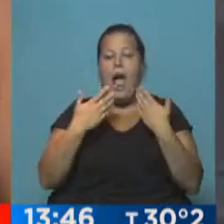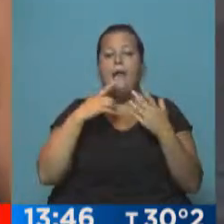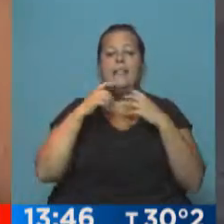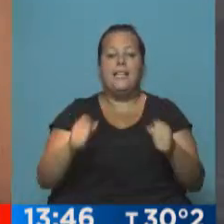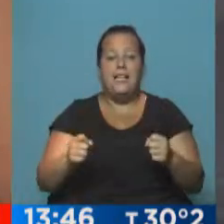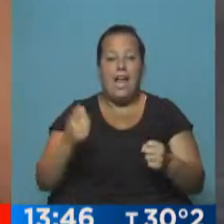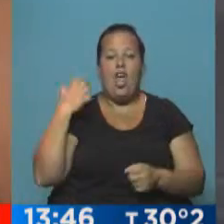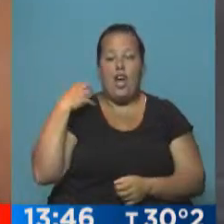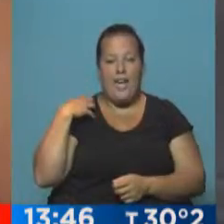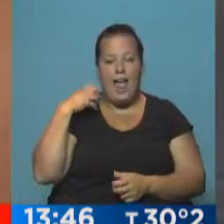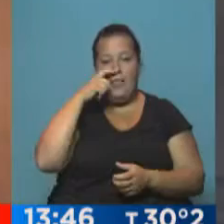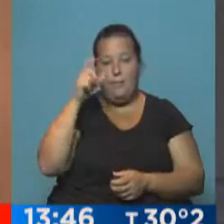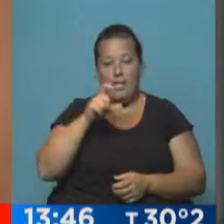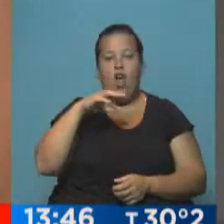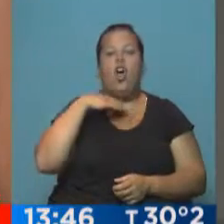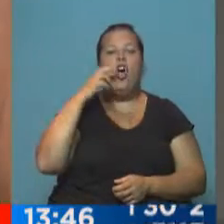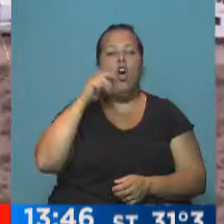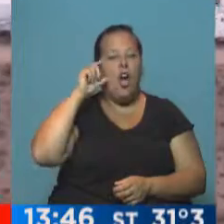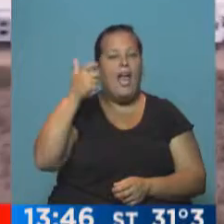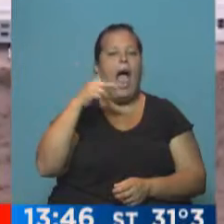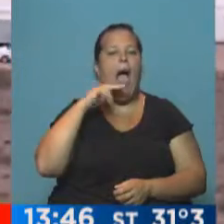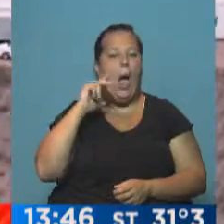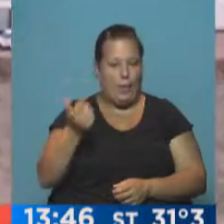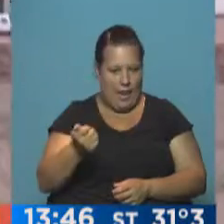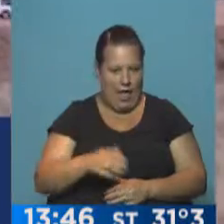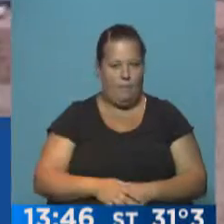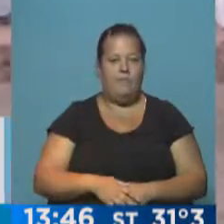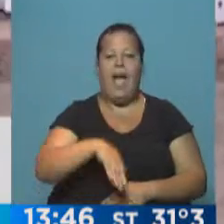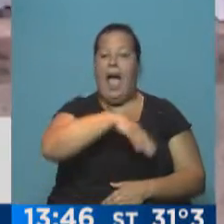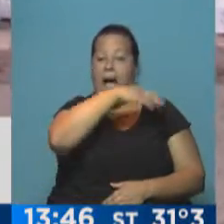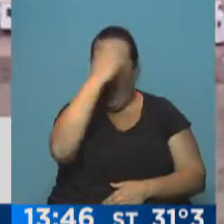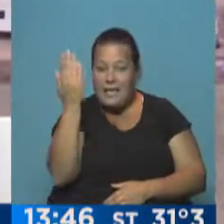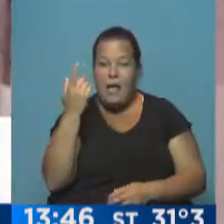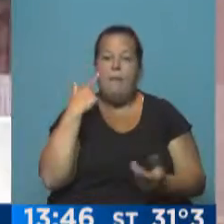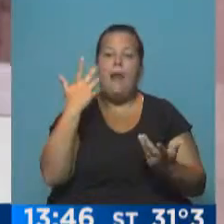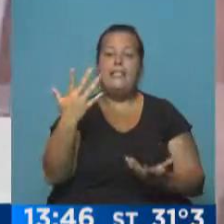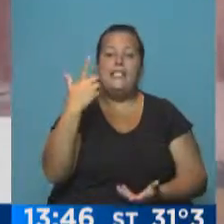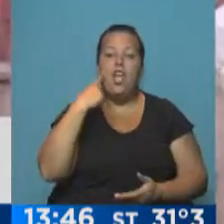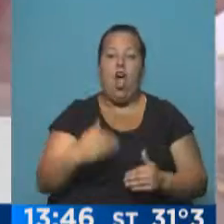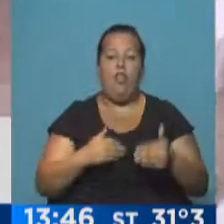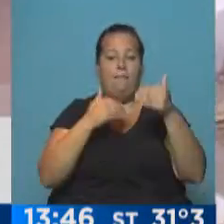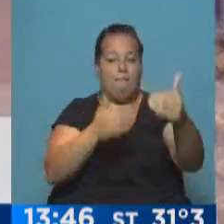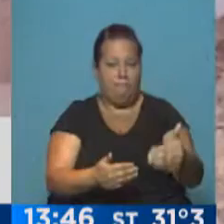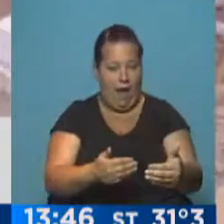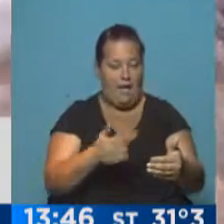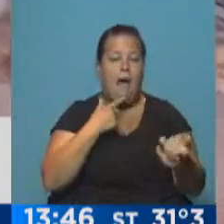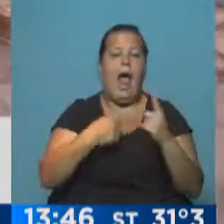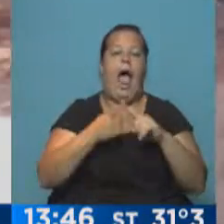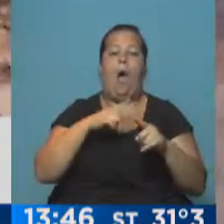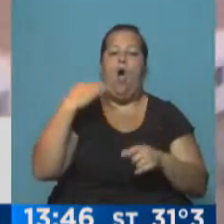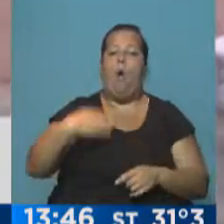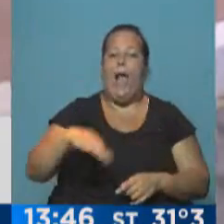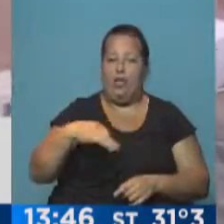secretario general de los petroleros, Jorge Ávila. Hicimos fue la asamblea para aceptar los 5 días de prórroga de la conciliación